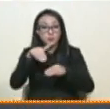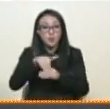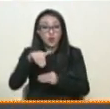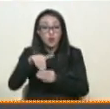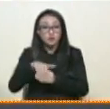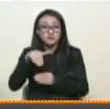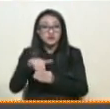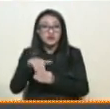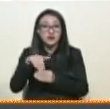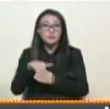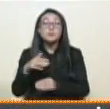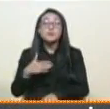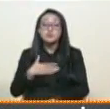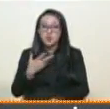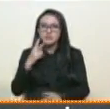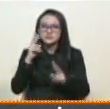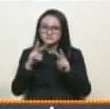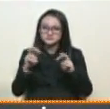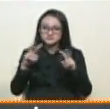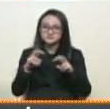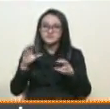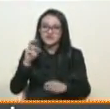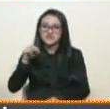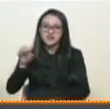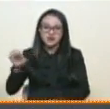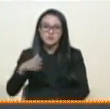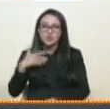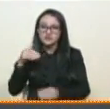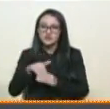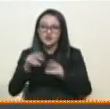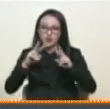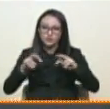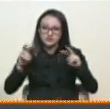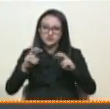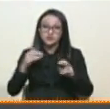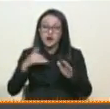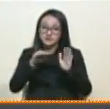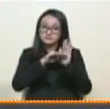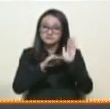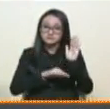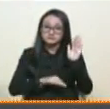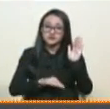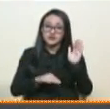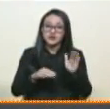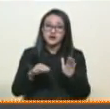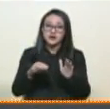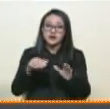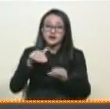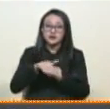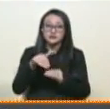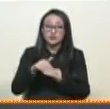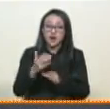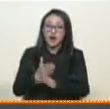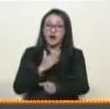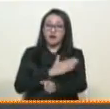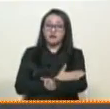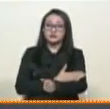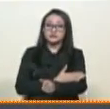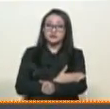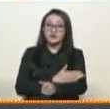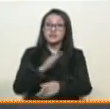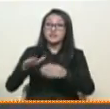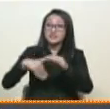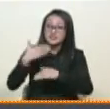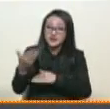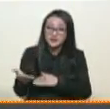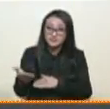ciudadanía puede hacer su auditoría del registro electoral, porque nosotros tenemos un registro electoral que es preliminar y luego, después de